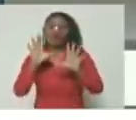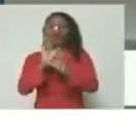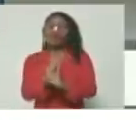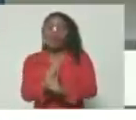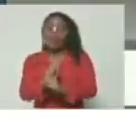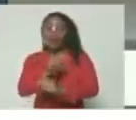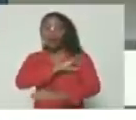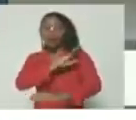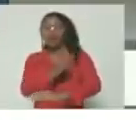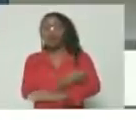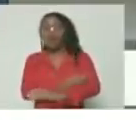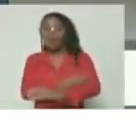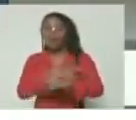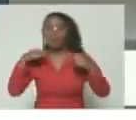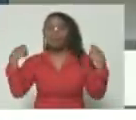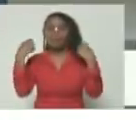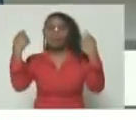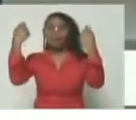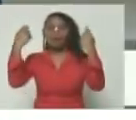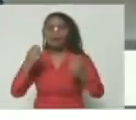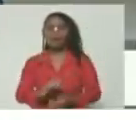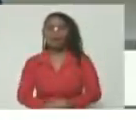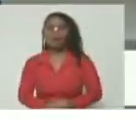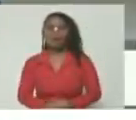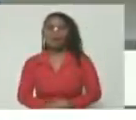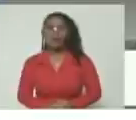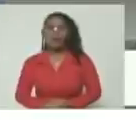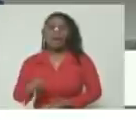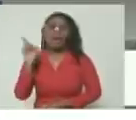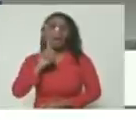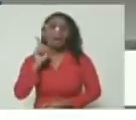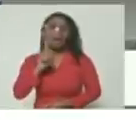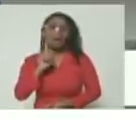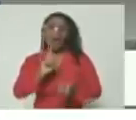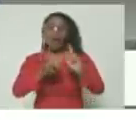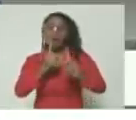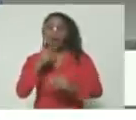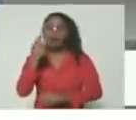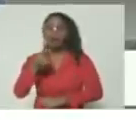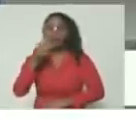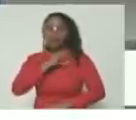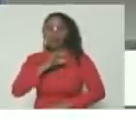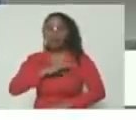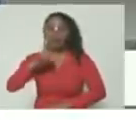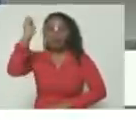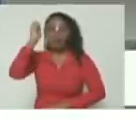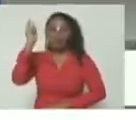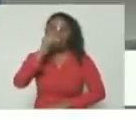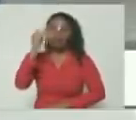poder popular. Es mentira lo que se dice, señores diputados y diputadas.